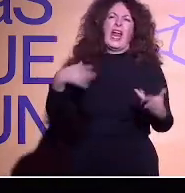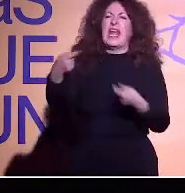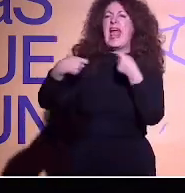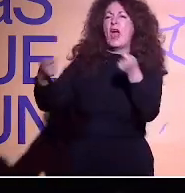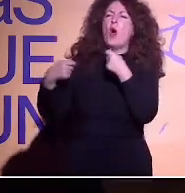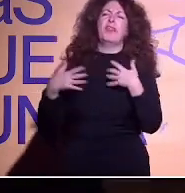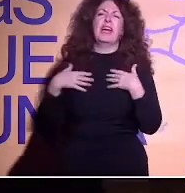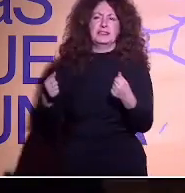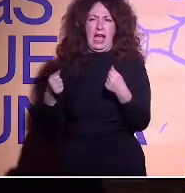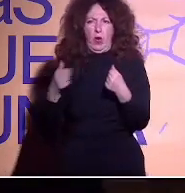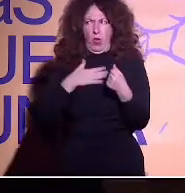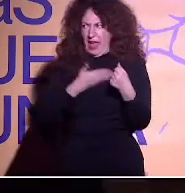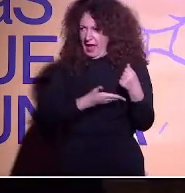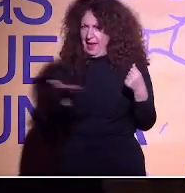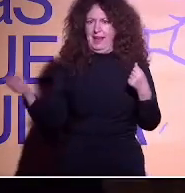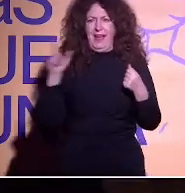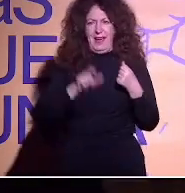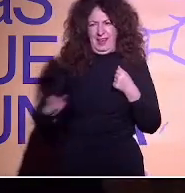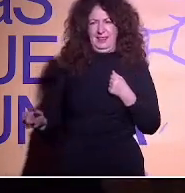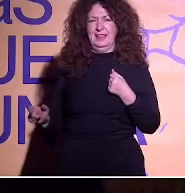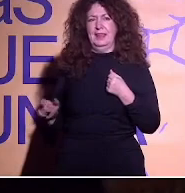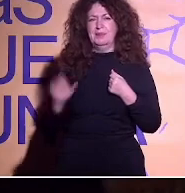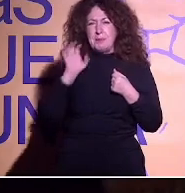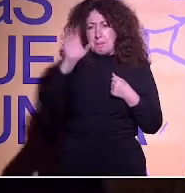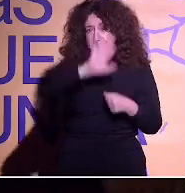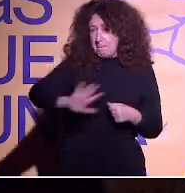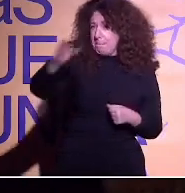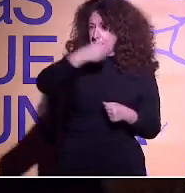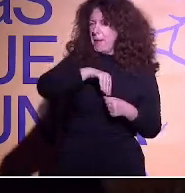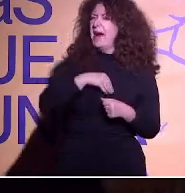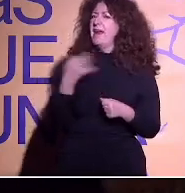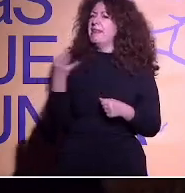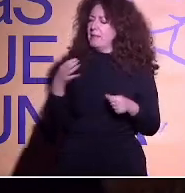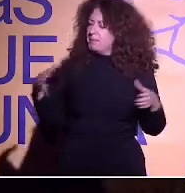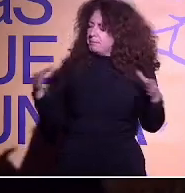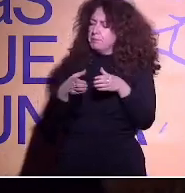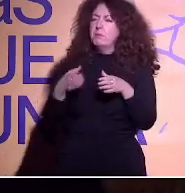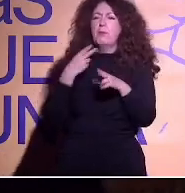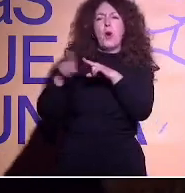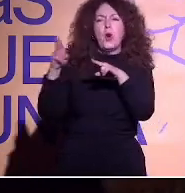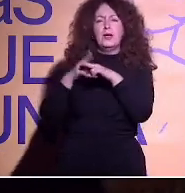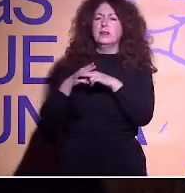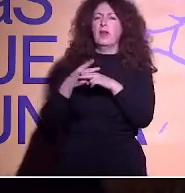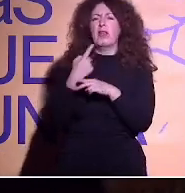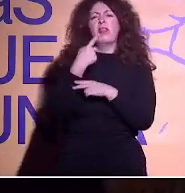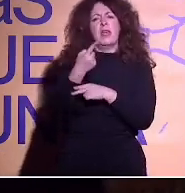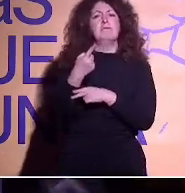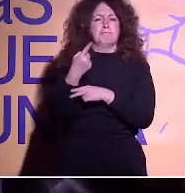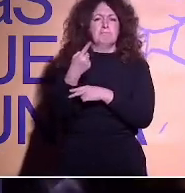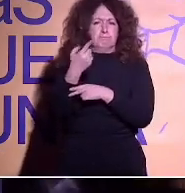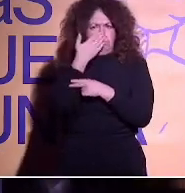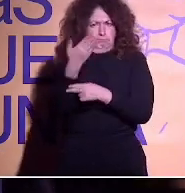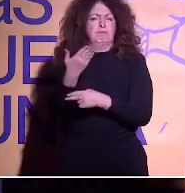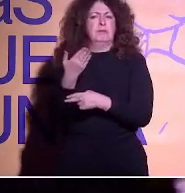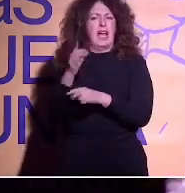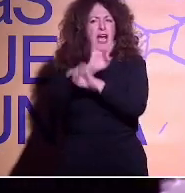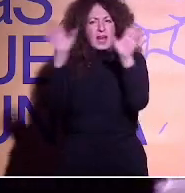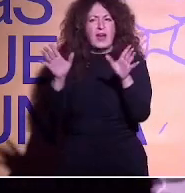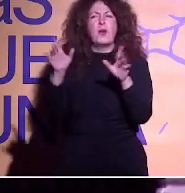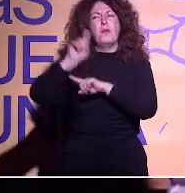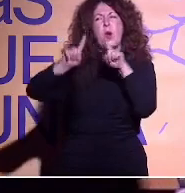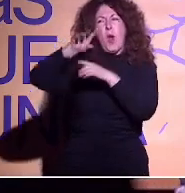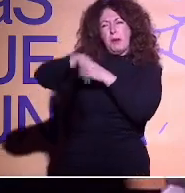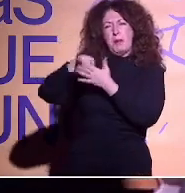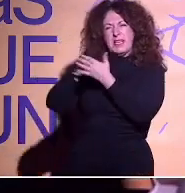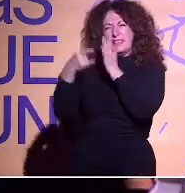negocio con la salud de nuestra gente nuestro país necesita una fuerza política que diga claramente que los problemas de nuestro sistema